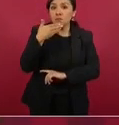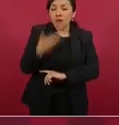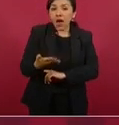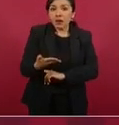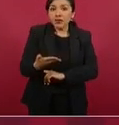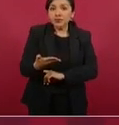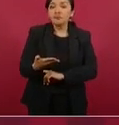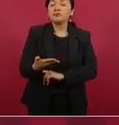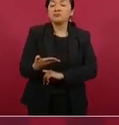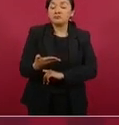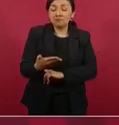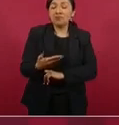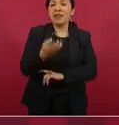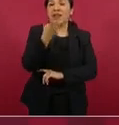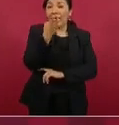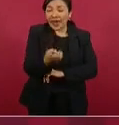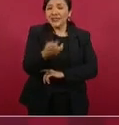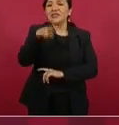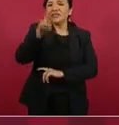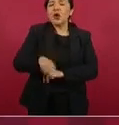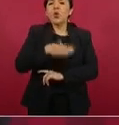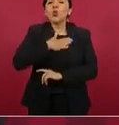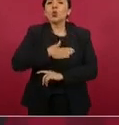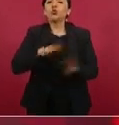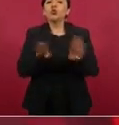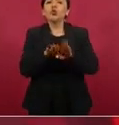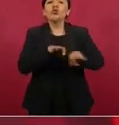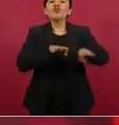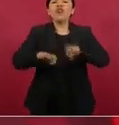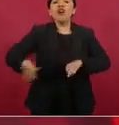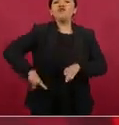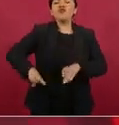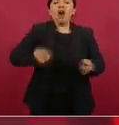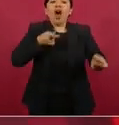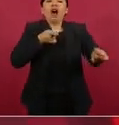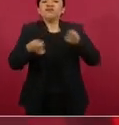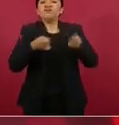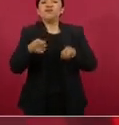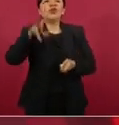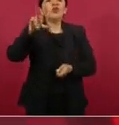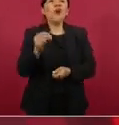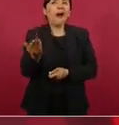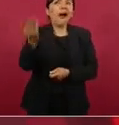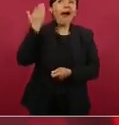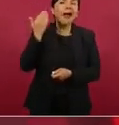Y ese es un verdadero Estado de Derecho, no de chueco como era antes.